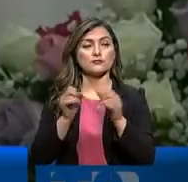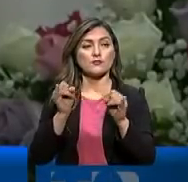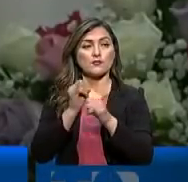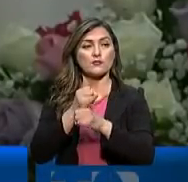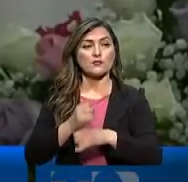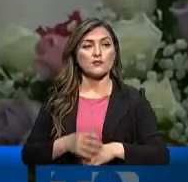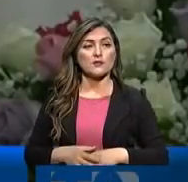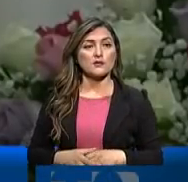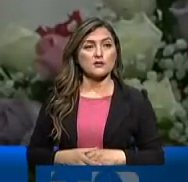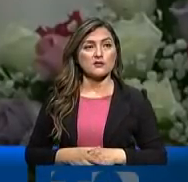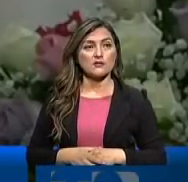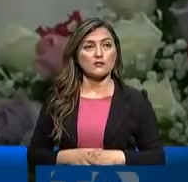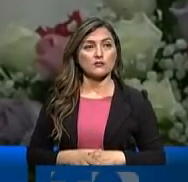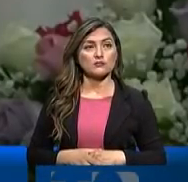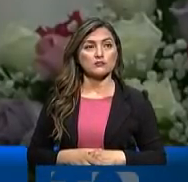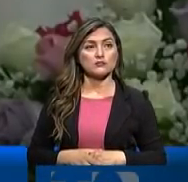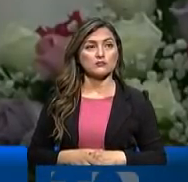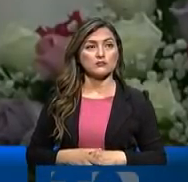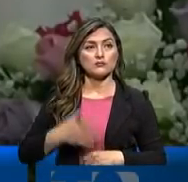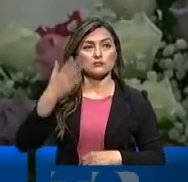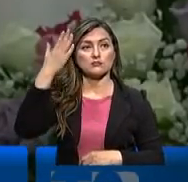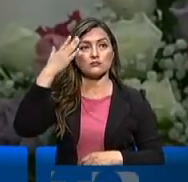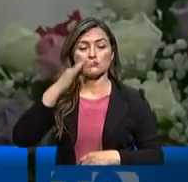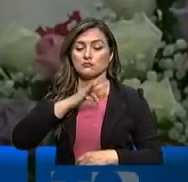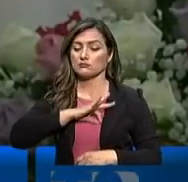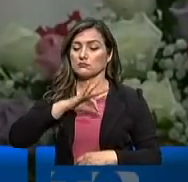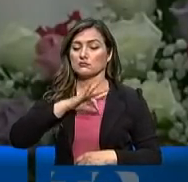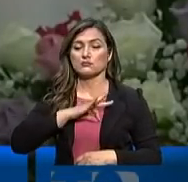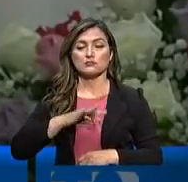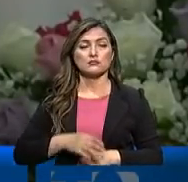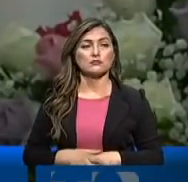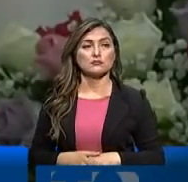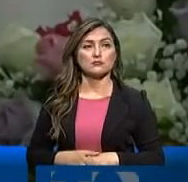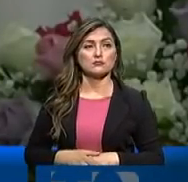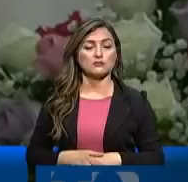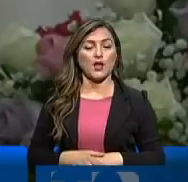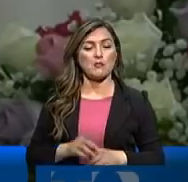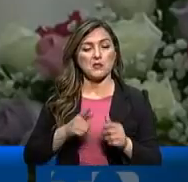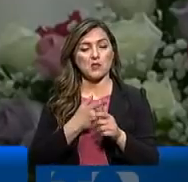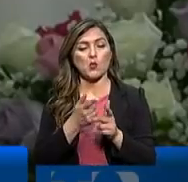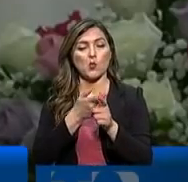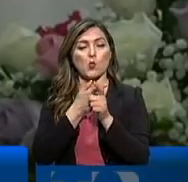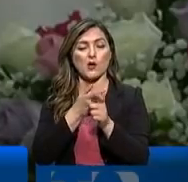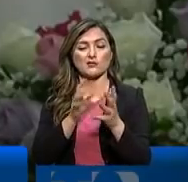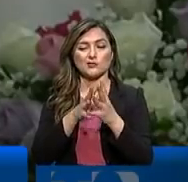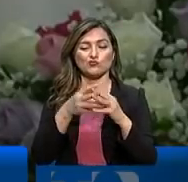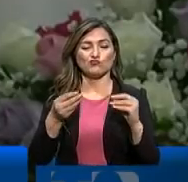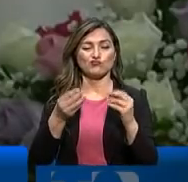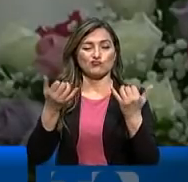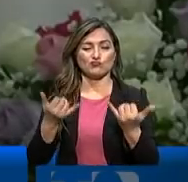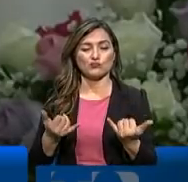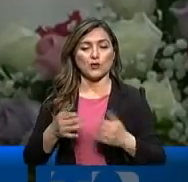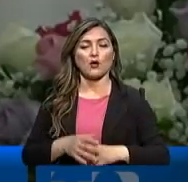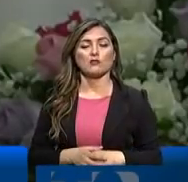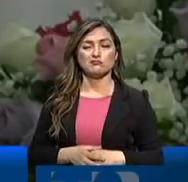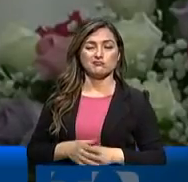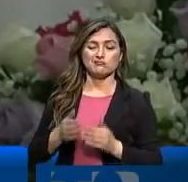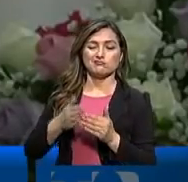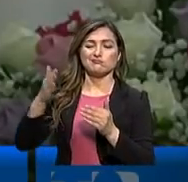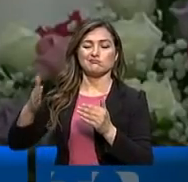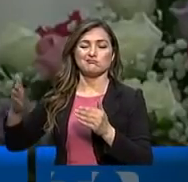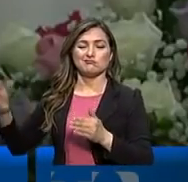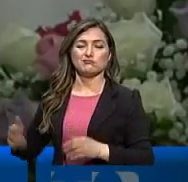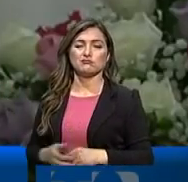institucional. Sé y estoy consciente de que son medidas a mediano y largo plazo, pero desde esta cartera de Estado y a nivel